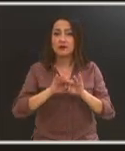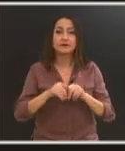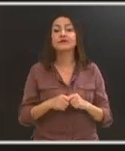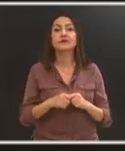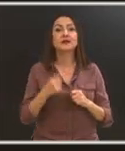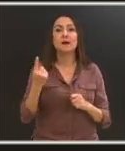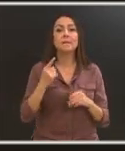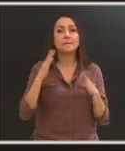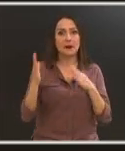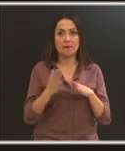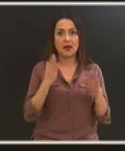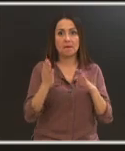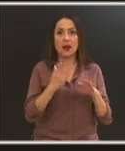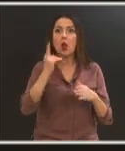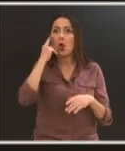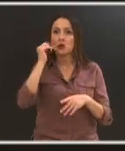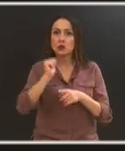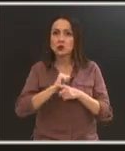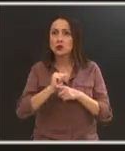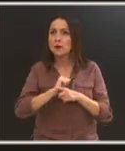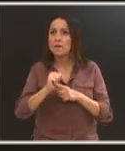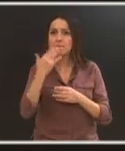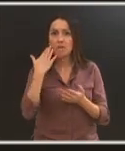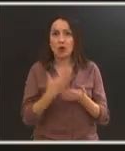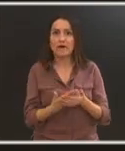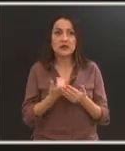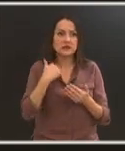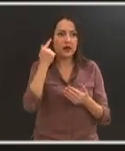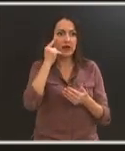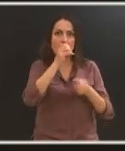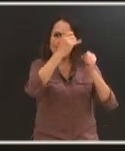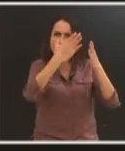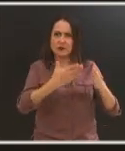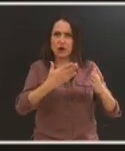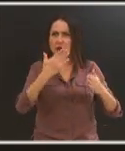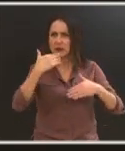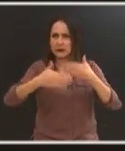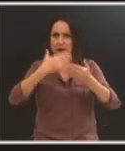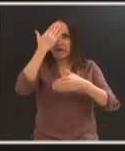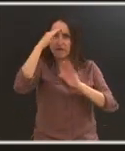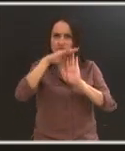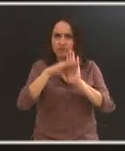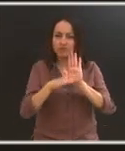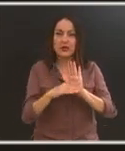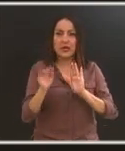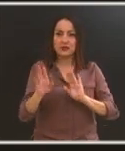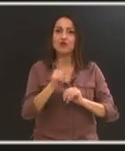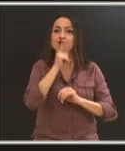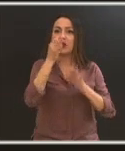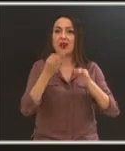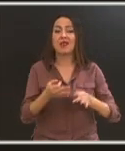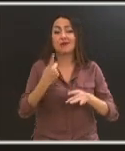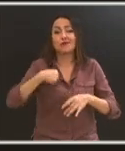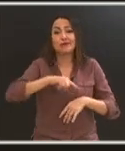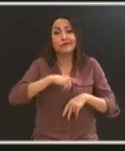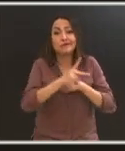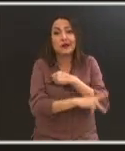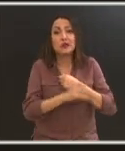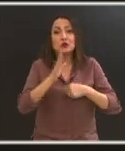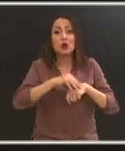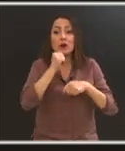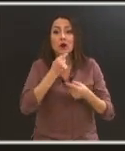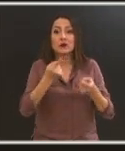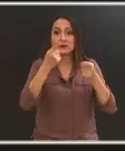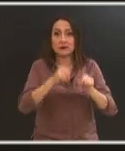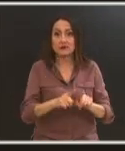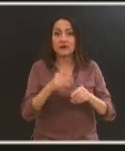estar preparados, los simulacros, los muchachos supieron qué hacer, los docentes también, y efectivamente esa es la realidad de nuestro país sobre lo que está